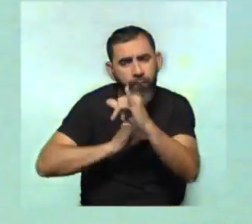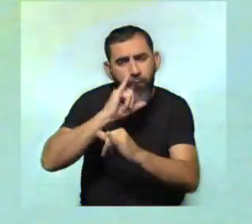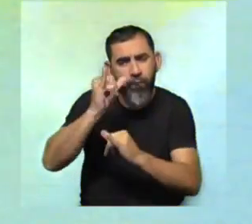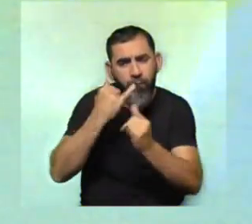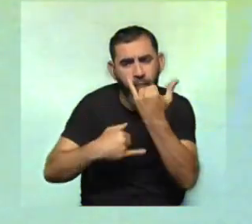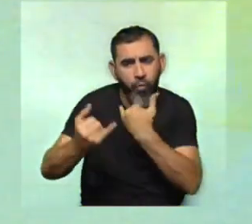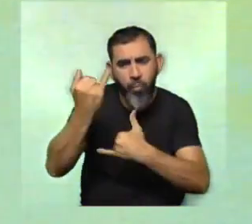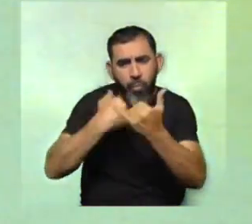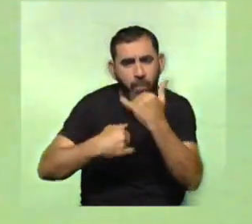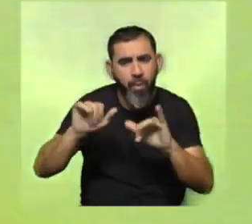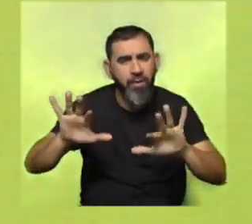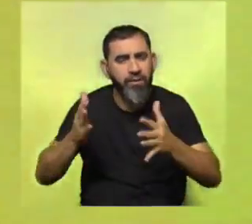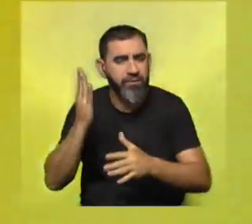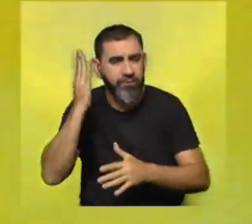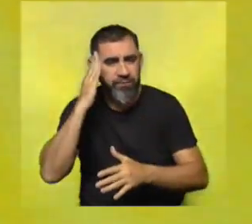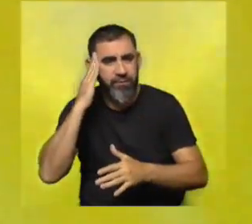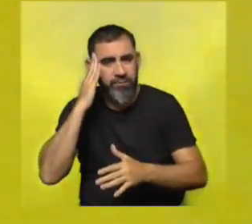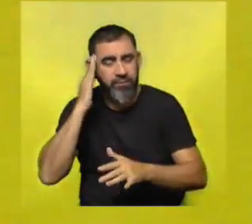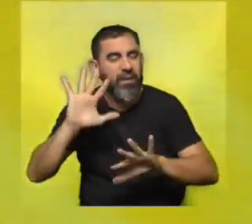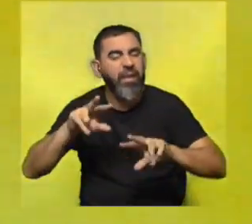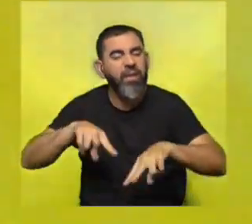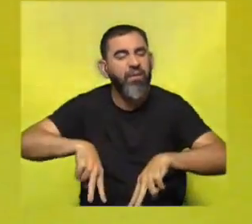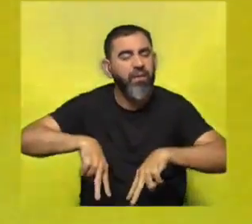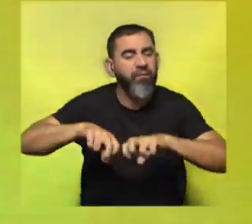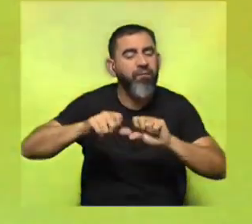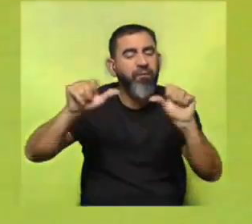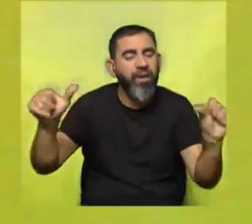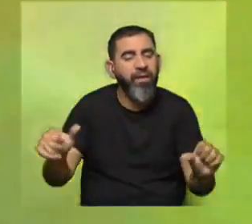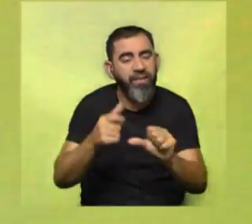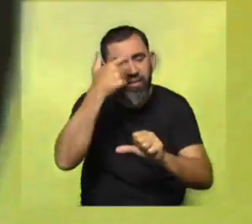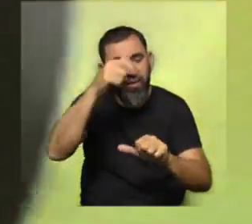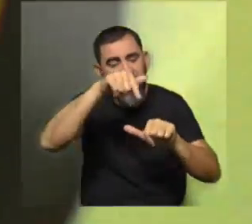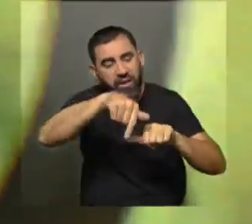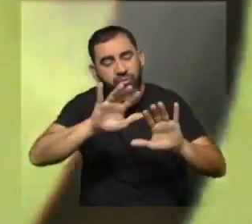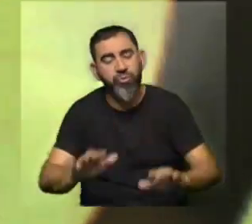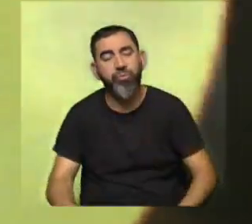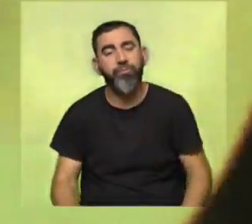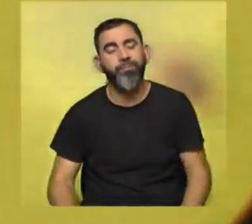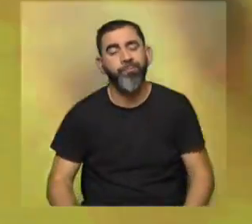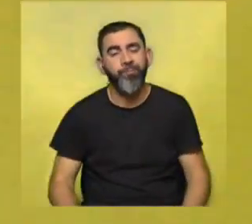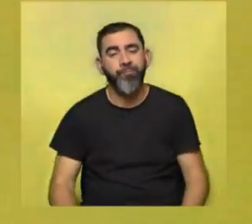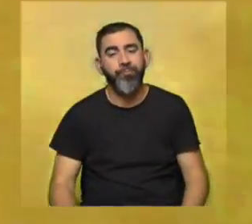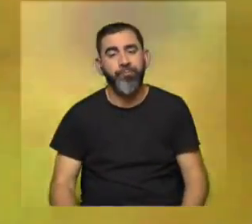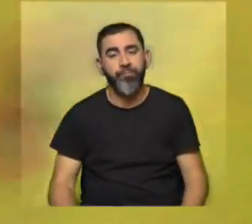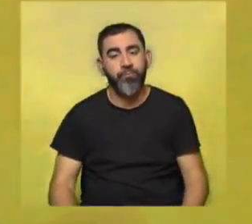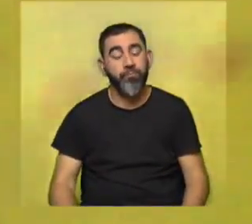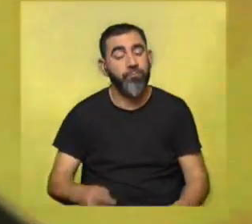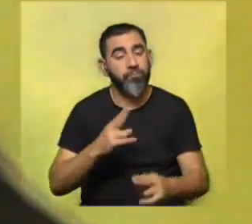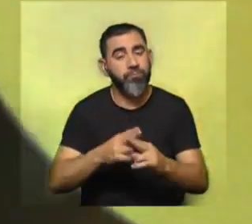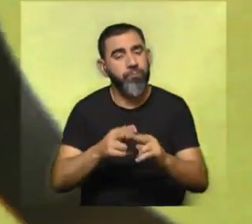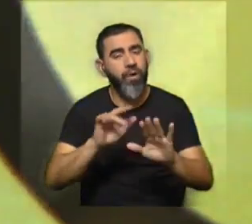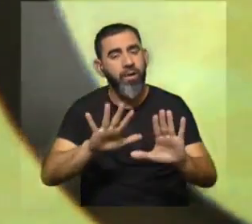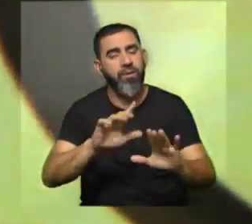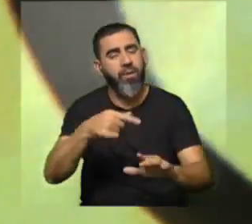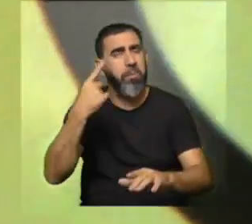tomar conocimiento de qué se trataba y qué investigaciones científicas se llevaban a cabo en este lugar con este nombre tan peculiar. Uno